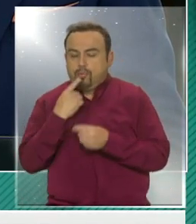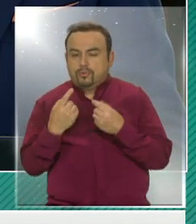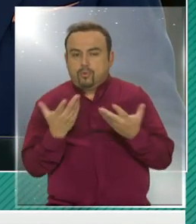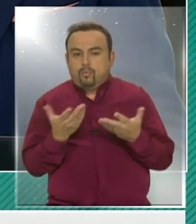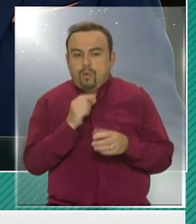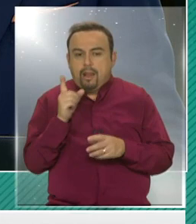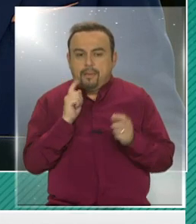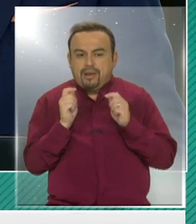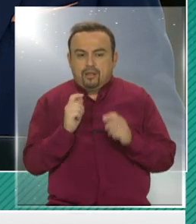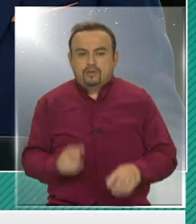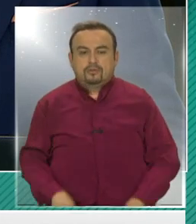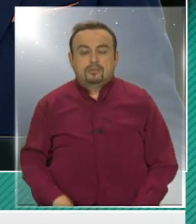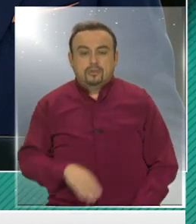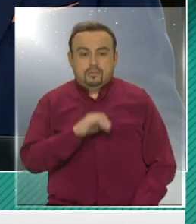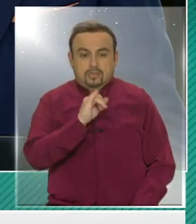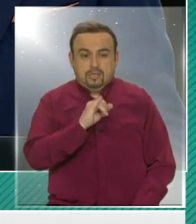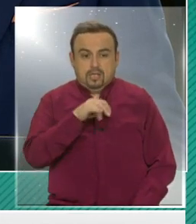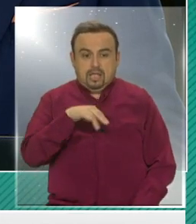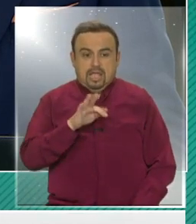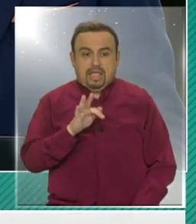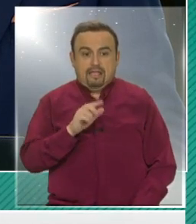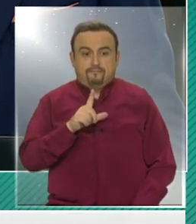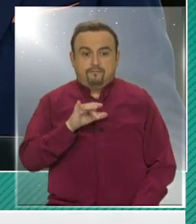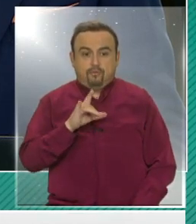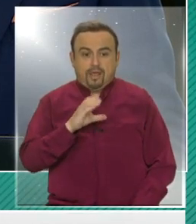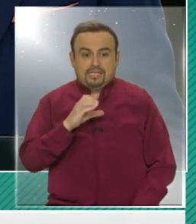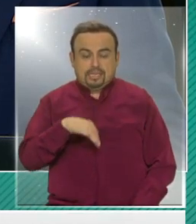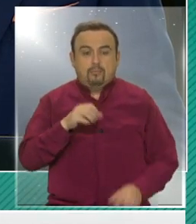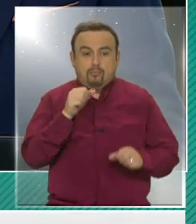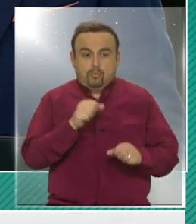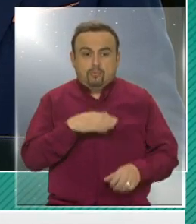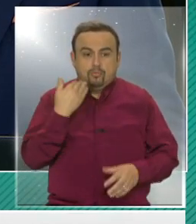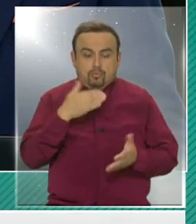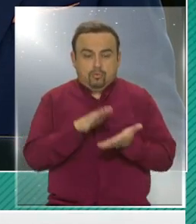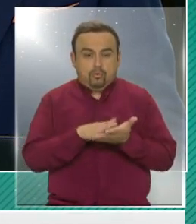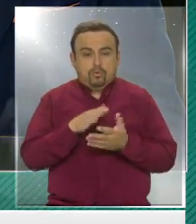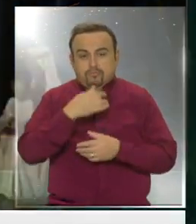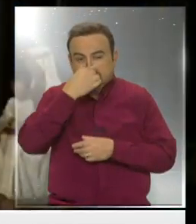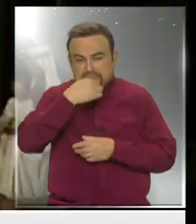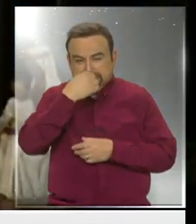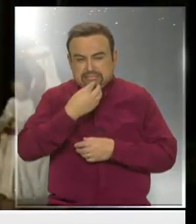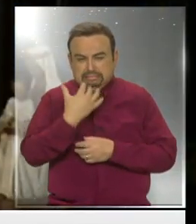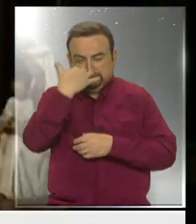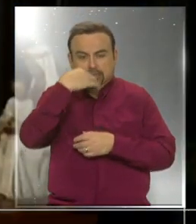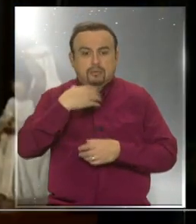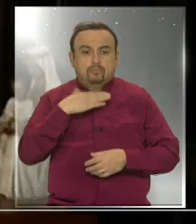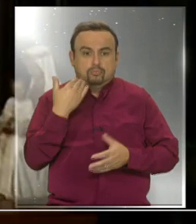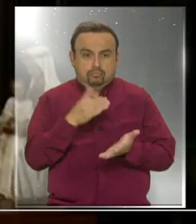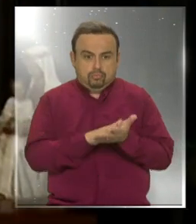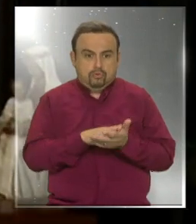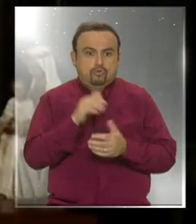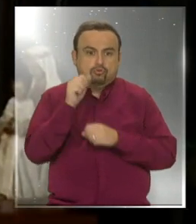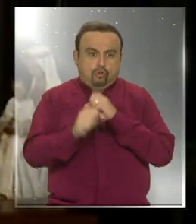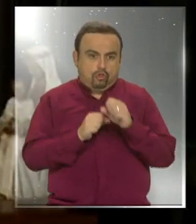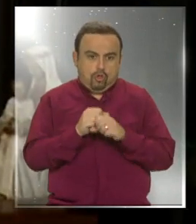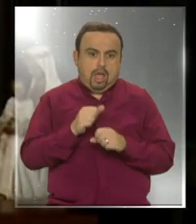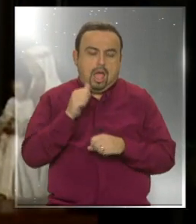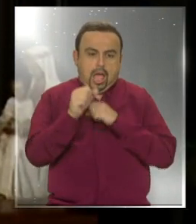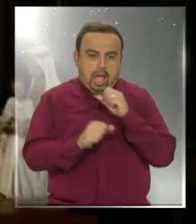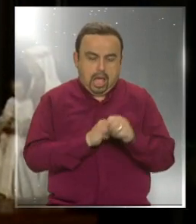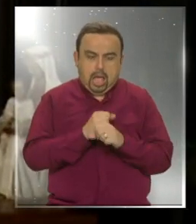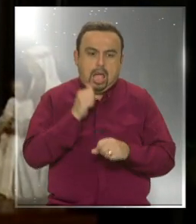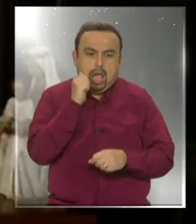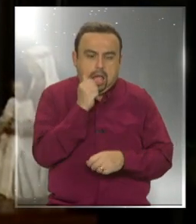bueno la influenza también puede matar mis niños el virus sincicial respiratorio mata en niños todos los años